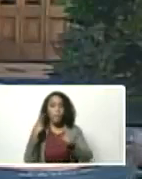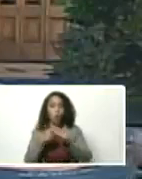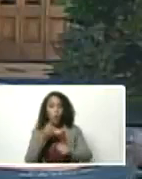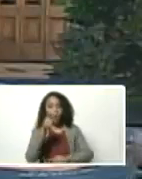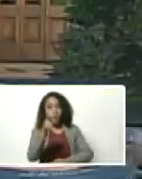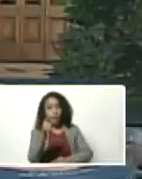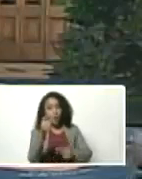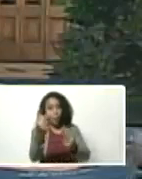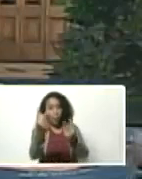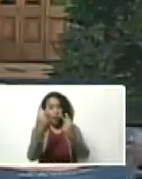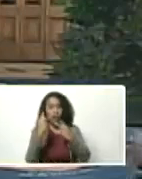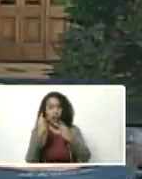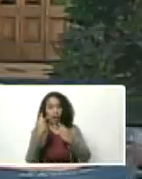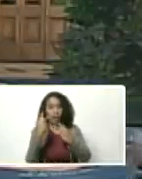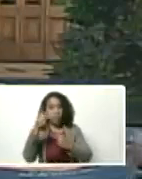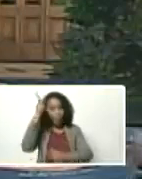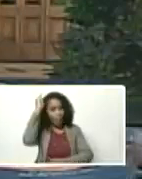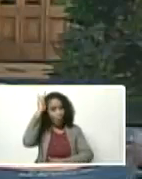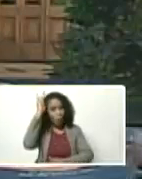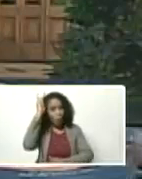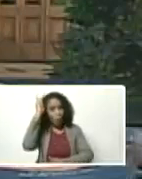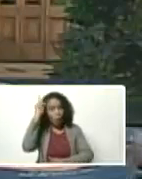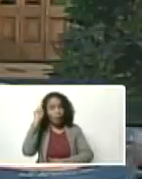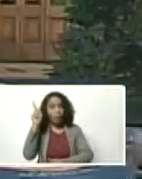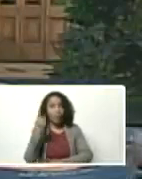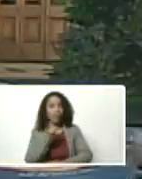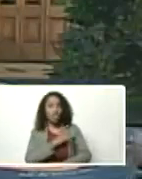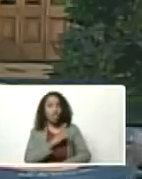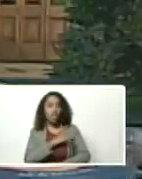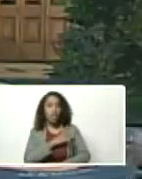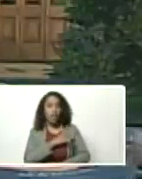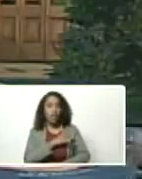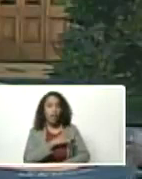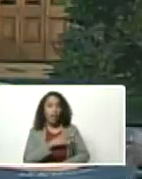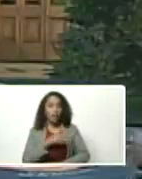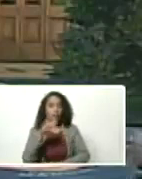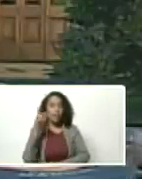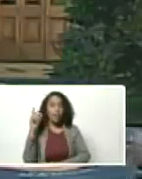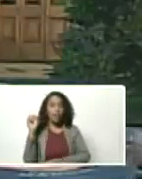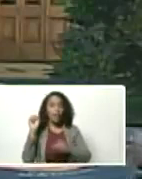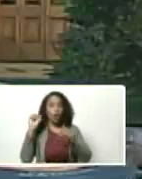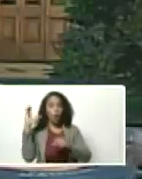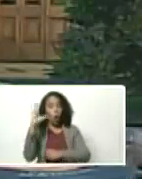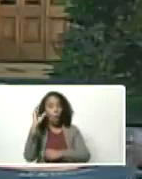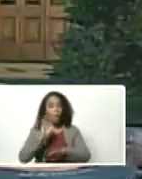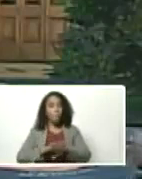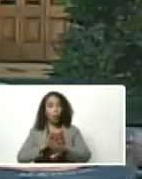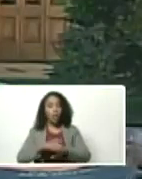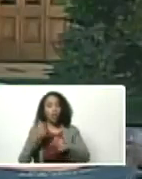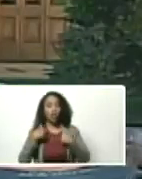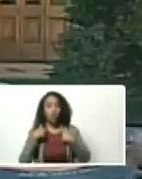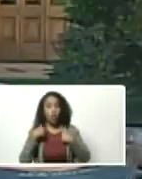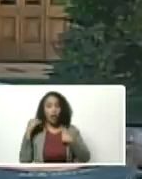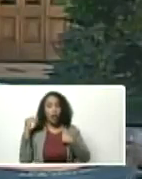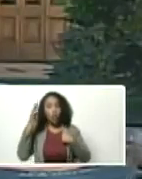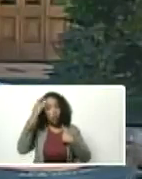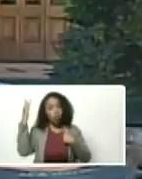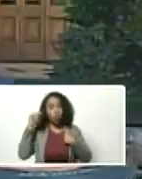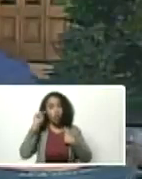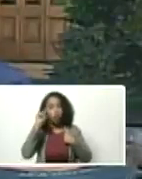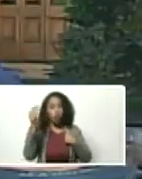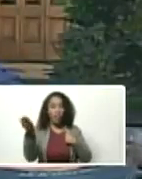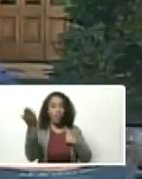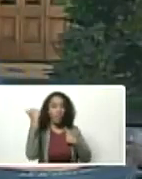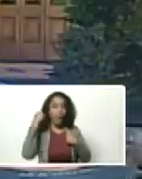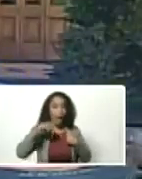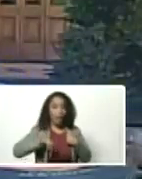compatriota, que me ves desde Lima, desde Santiago de Chile, desde Bogotá. Es por ti, porque sueño el día en que regreses a Venezuela